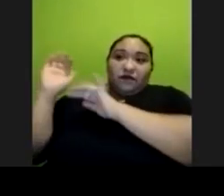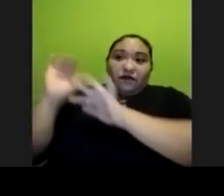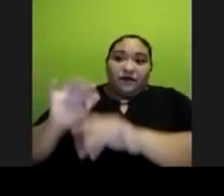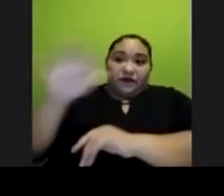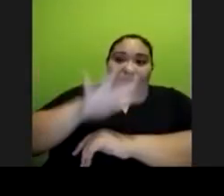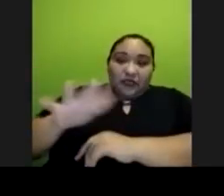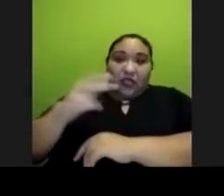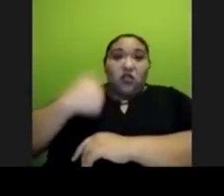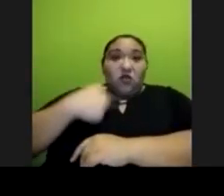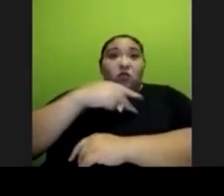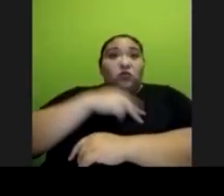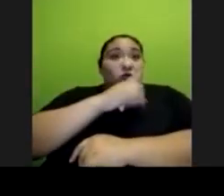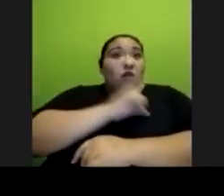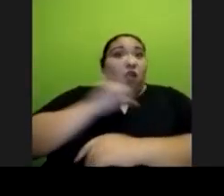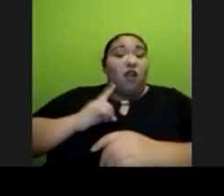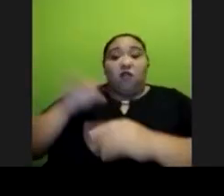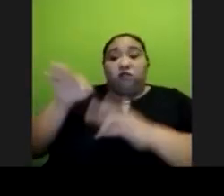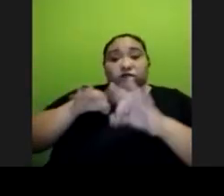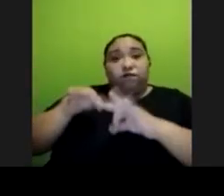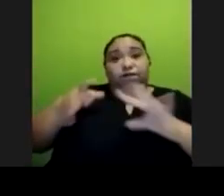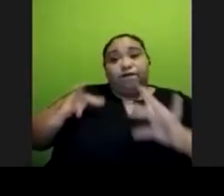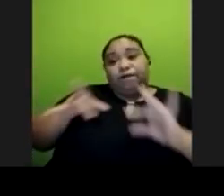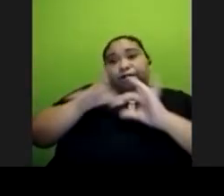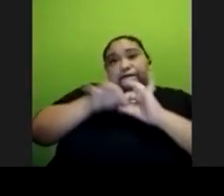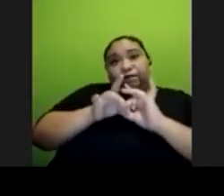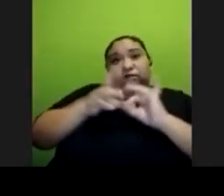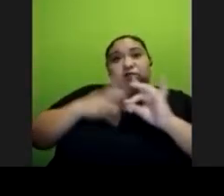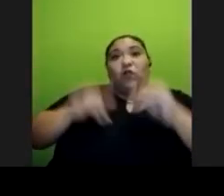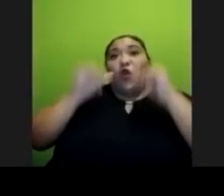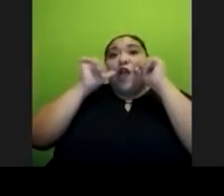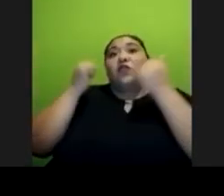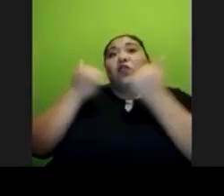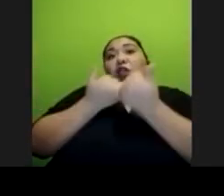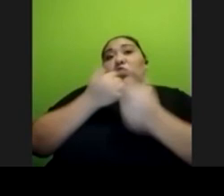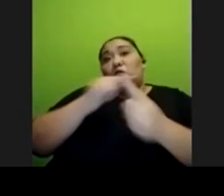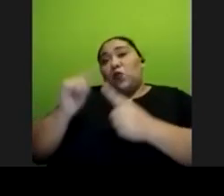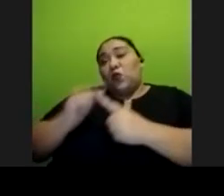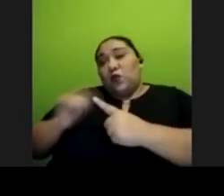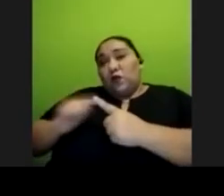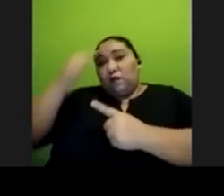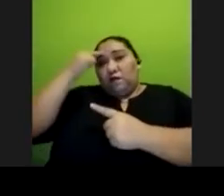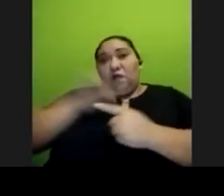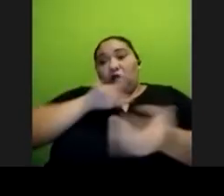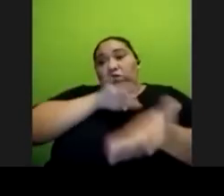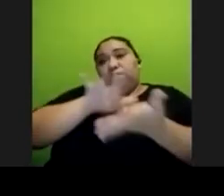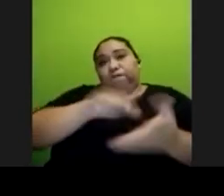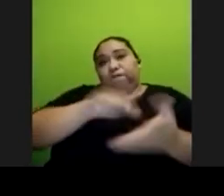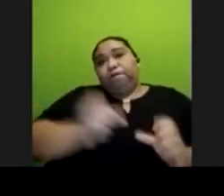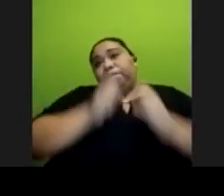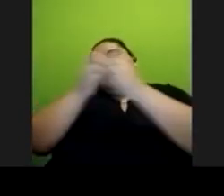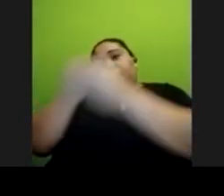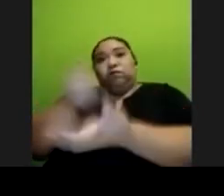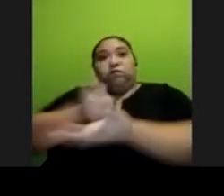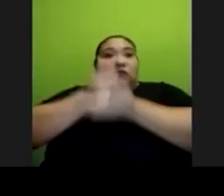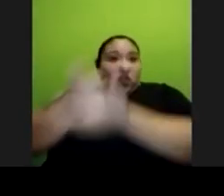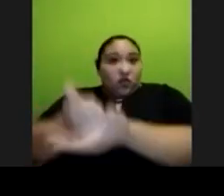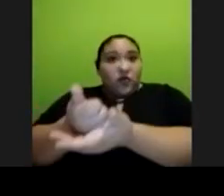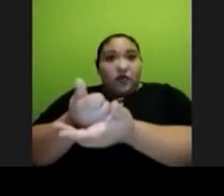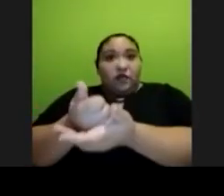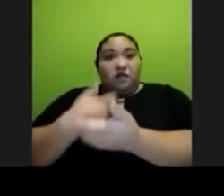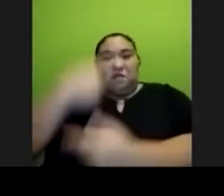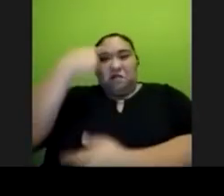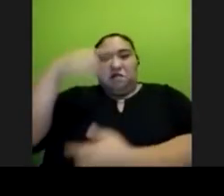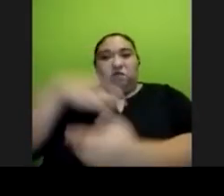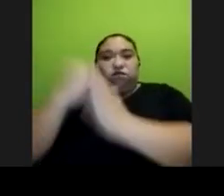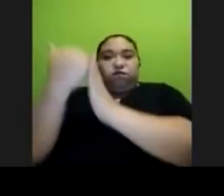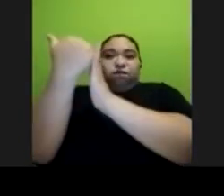con las autoridades, para asegurar que se minimiza ese impacto. En cuanto a las actitudes en la